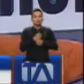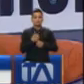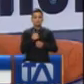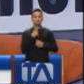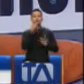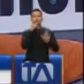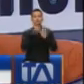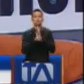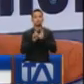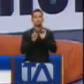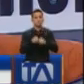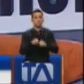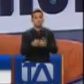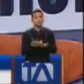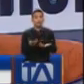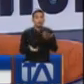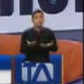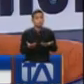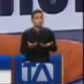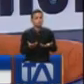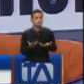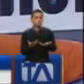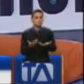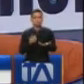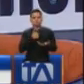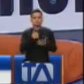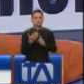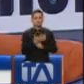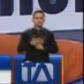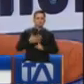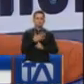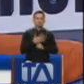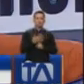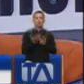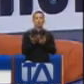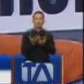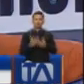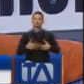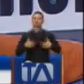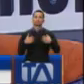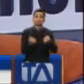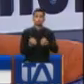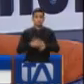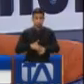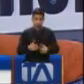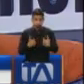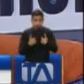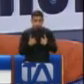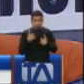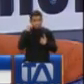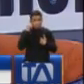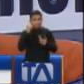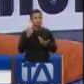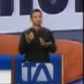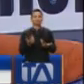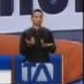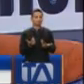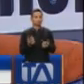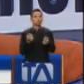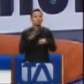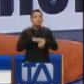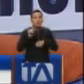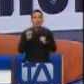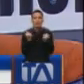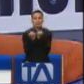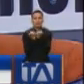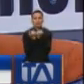a denunciar. Si somos víctimas, lo primero que tenemos que hacer es alzar nuestra voz, porque no es nuestra culpa, no es culpa de la aglomeración tampoco, es